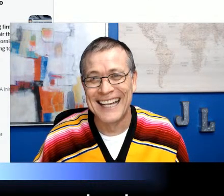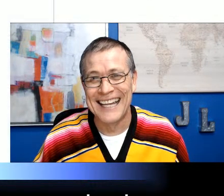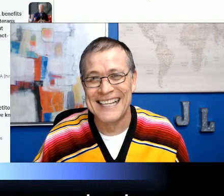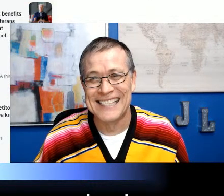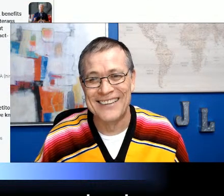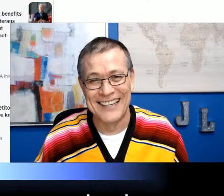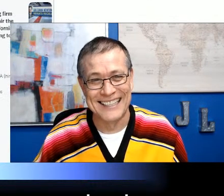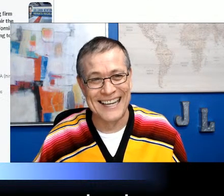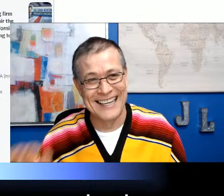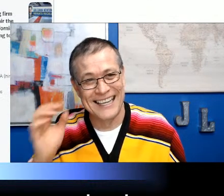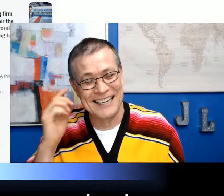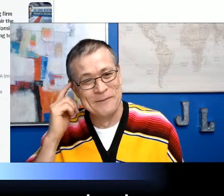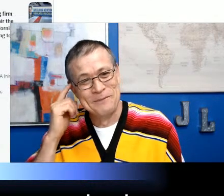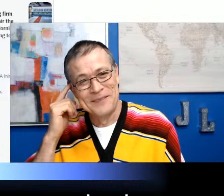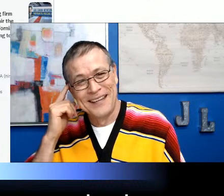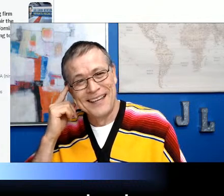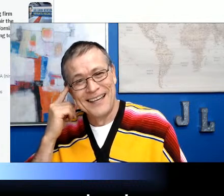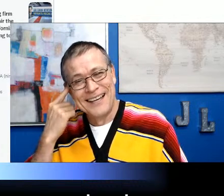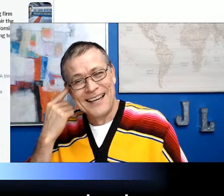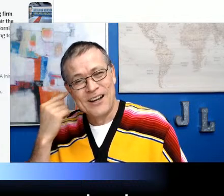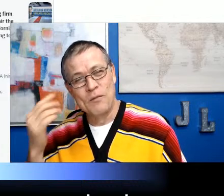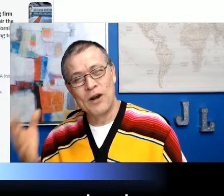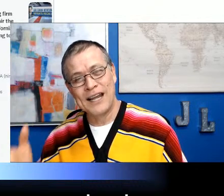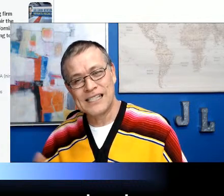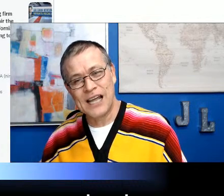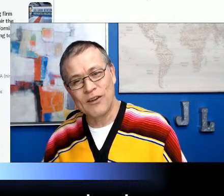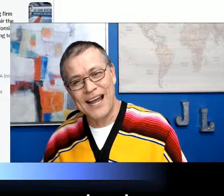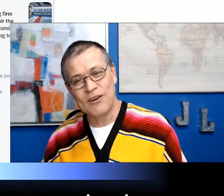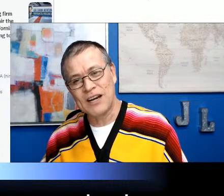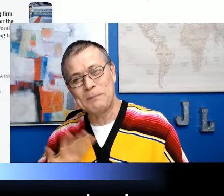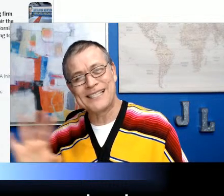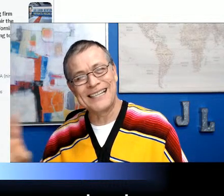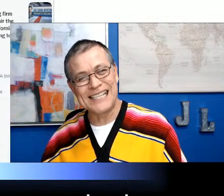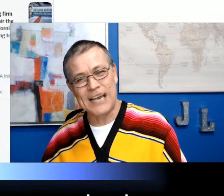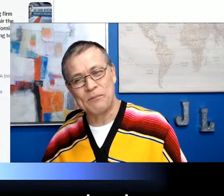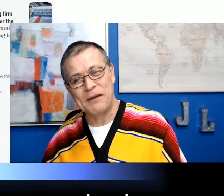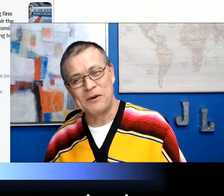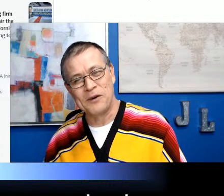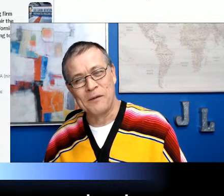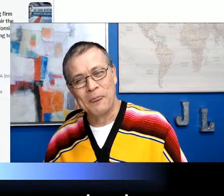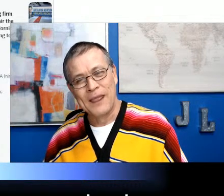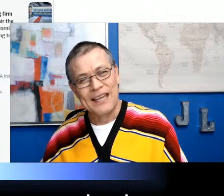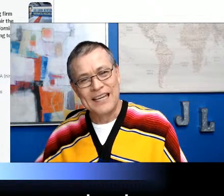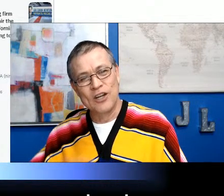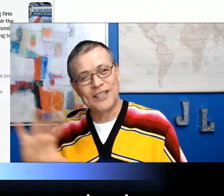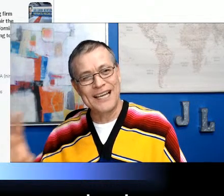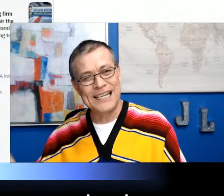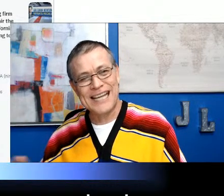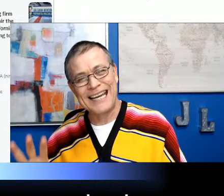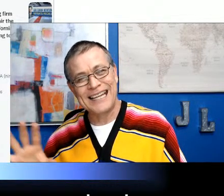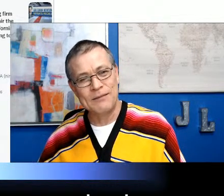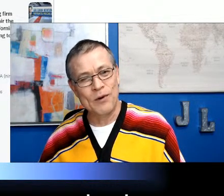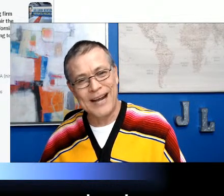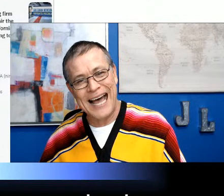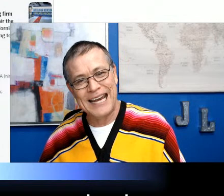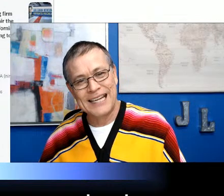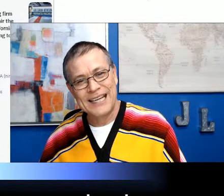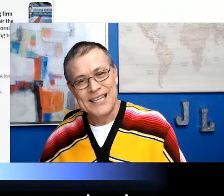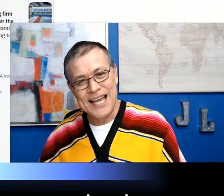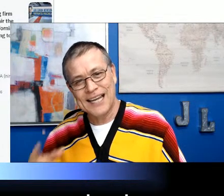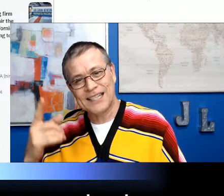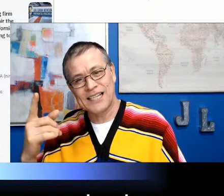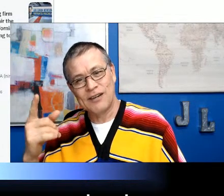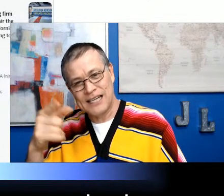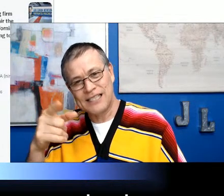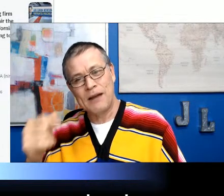Lili Téllez, de verdad, Como legisladora no representas al pueblo y no tienes calidad moral,